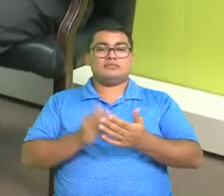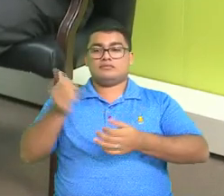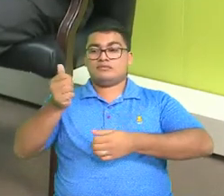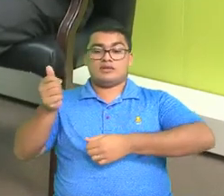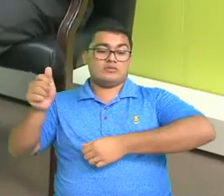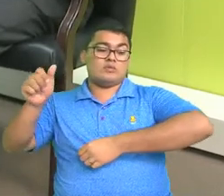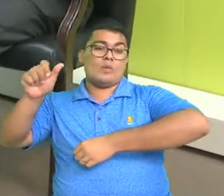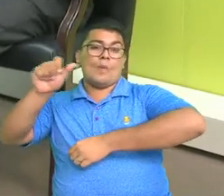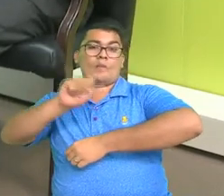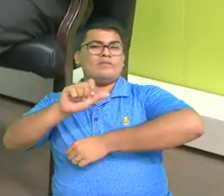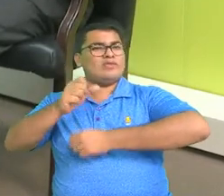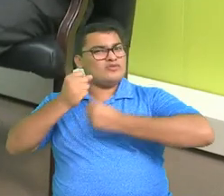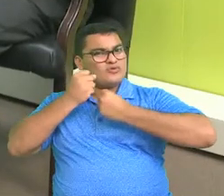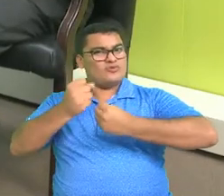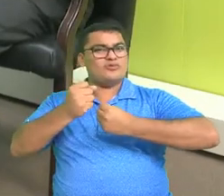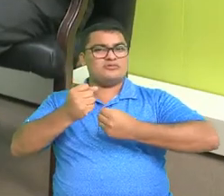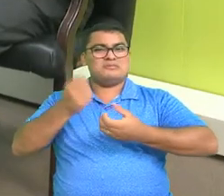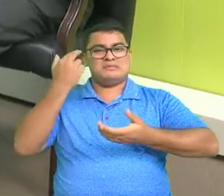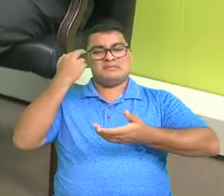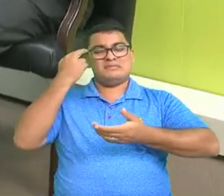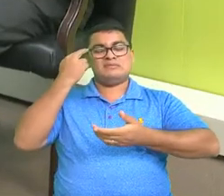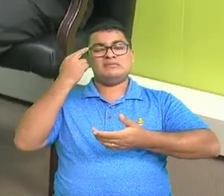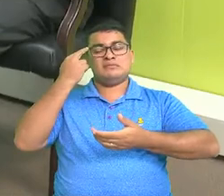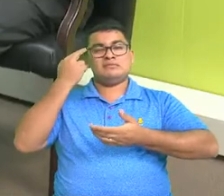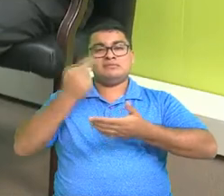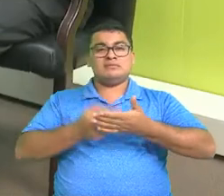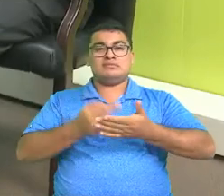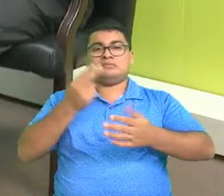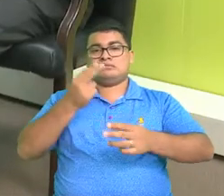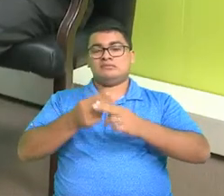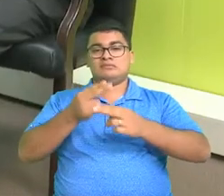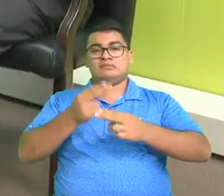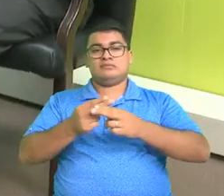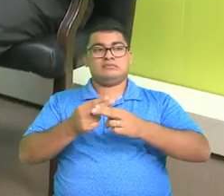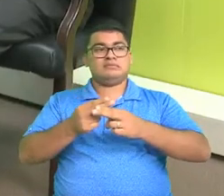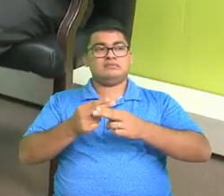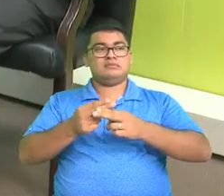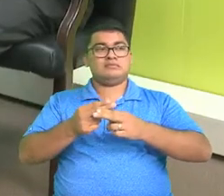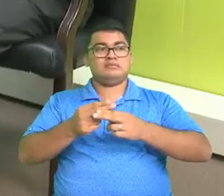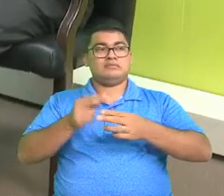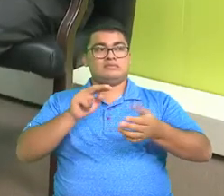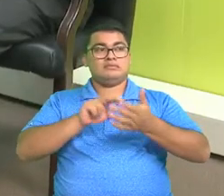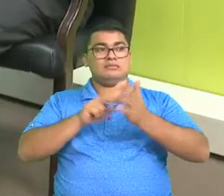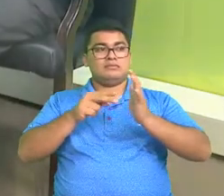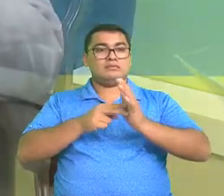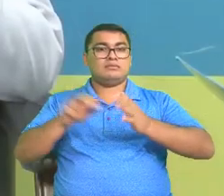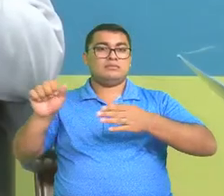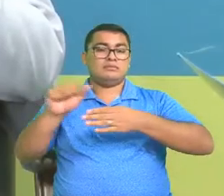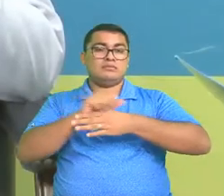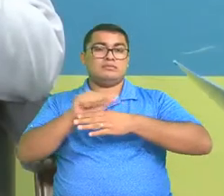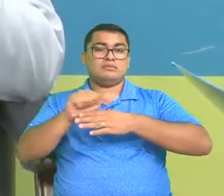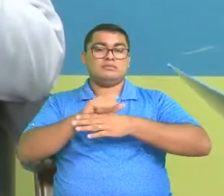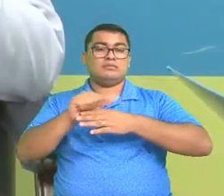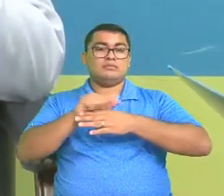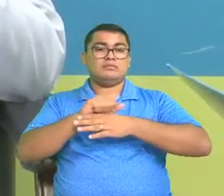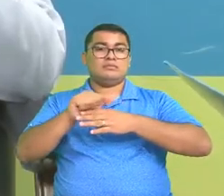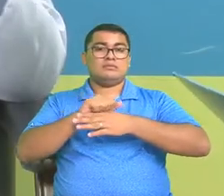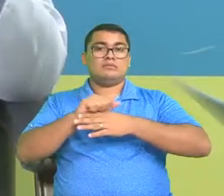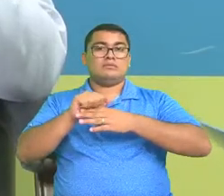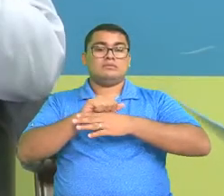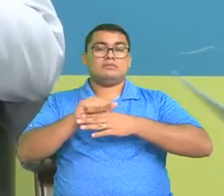dura. No, ahorita no recuerdo el nombre, pero a la hora de mamar es duro, entonces hacen más ejercicio. No es que esté haciendo un comercial,